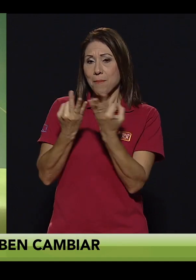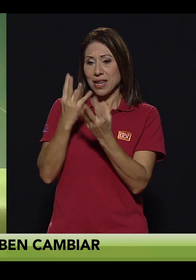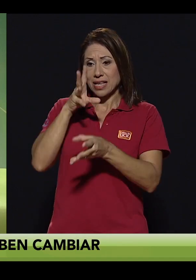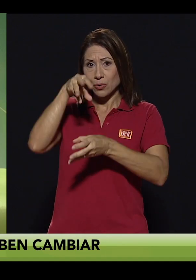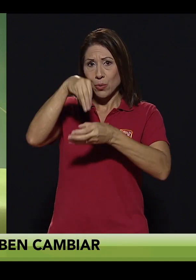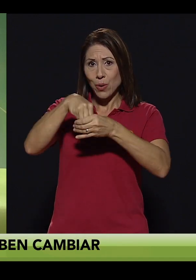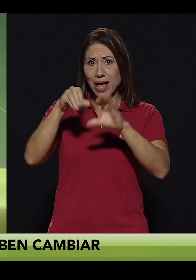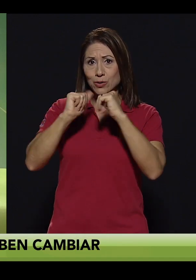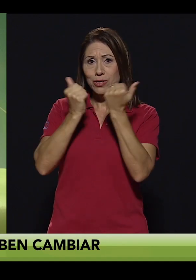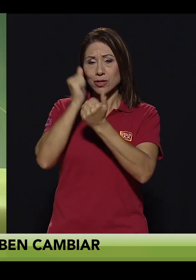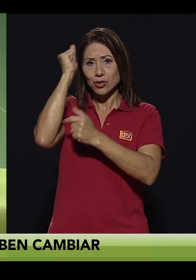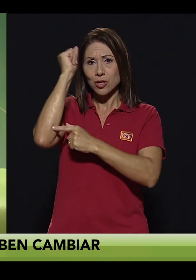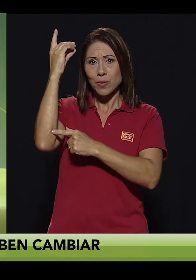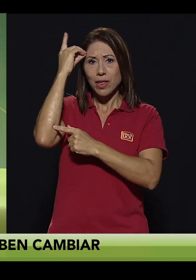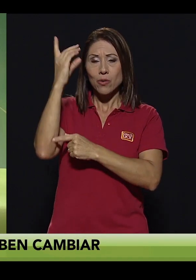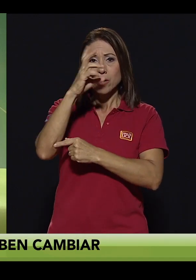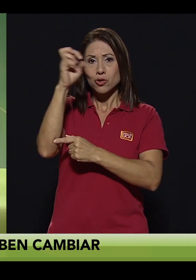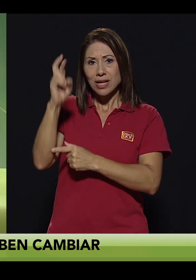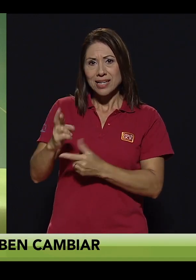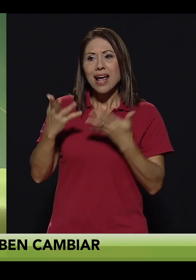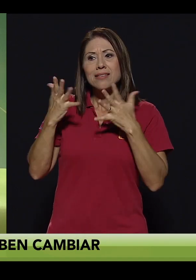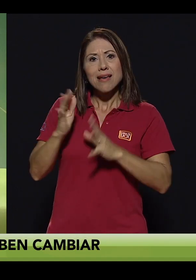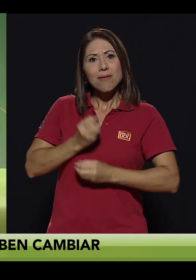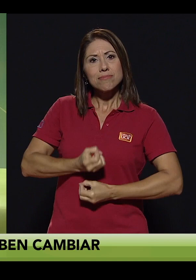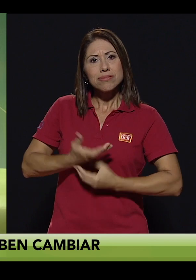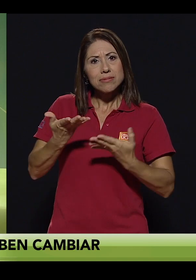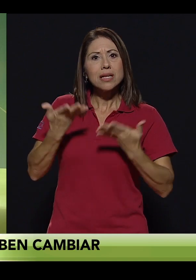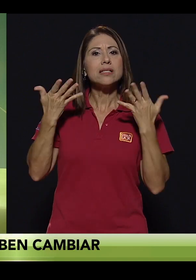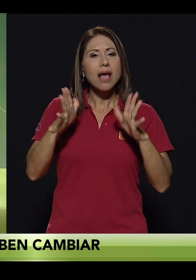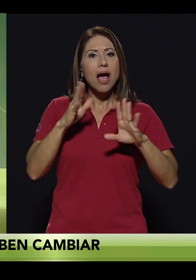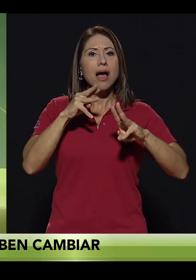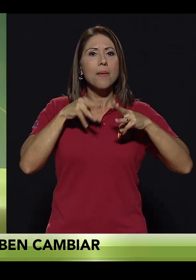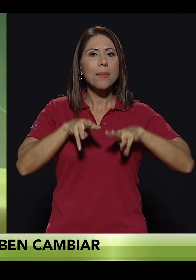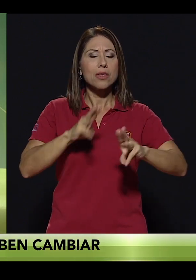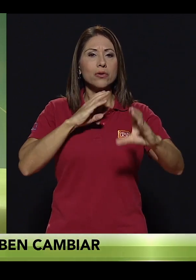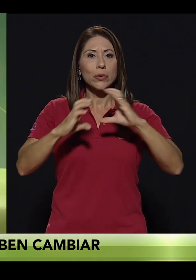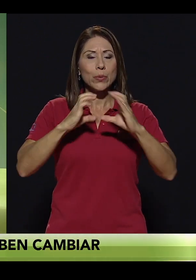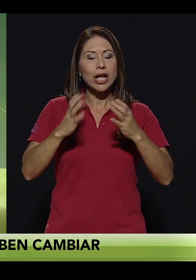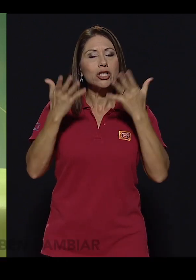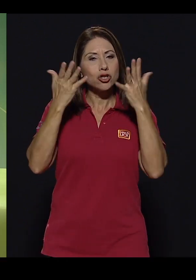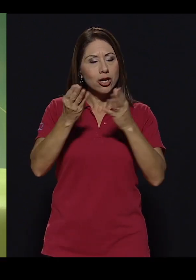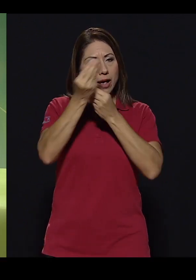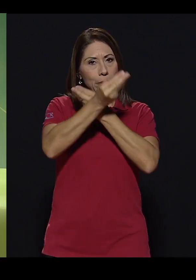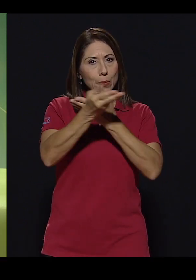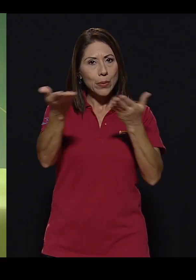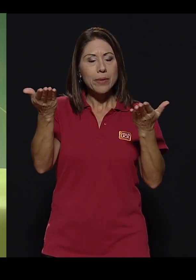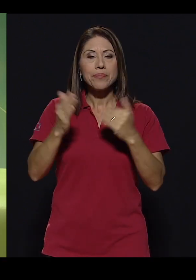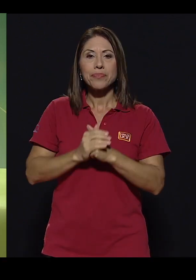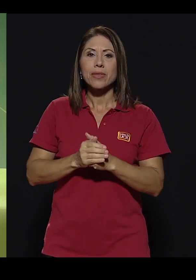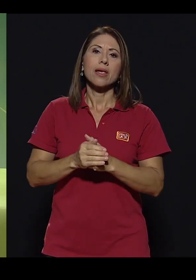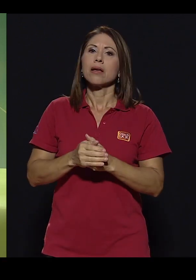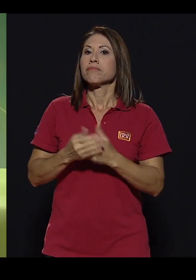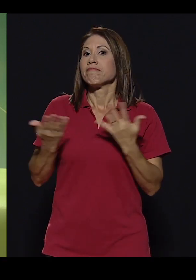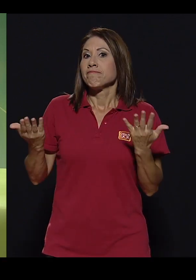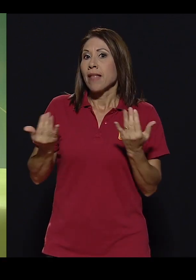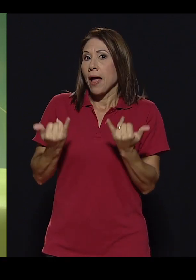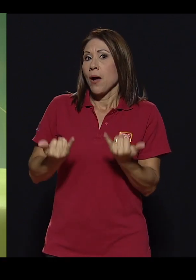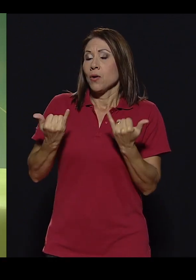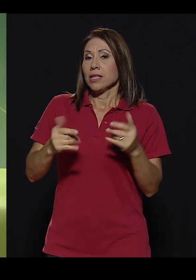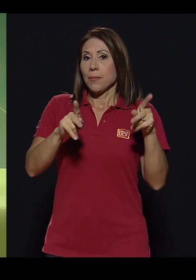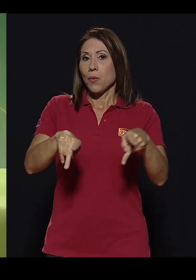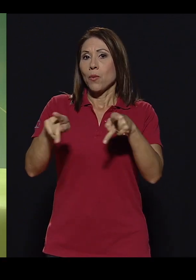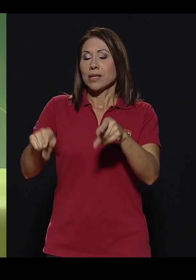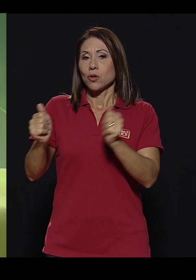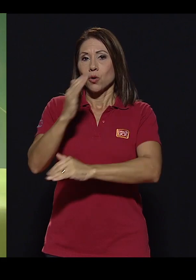costa rica han externado y pues no se han conocido en los medios de comunicación algunos otros casos también aquí puede acceder